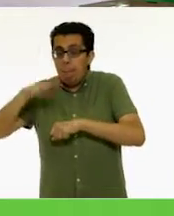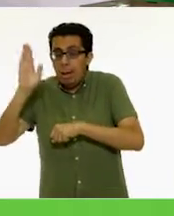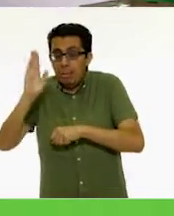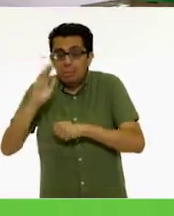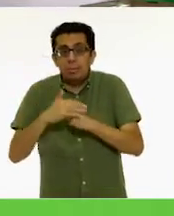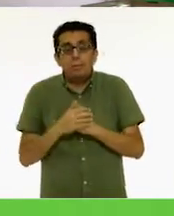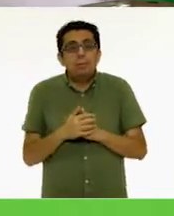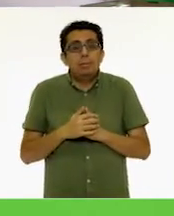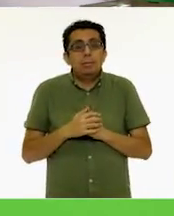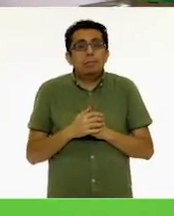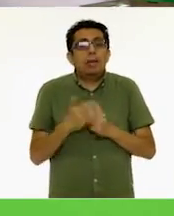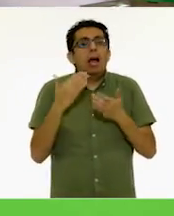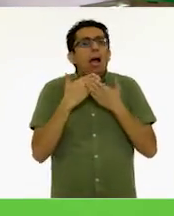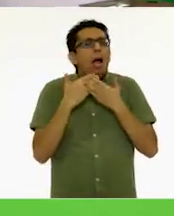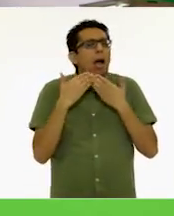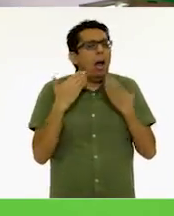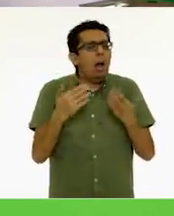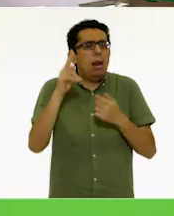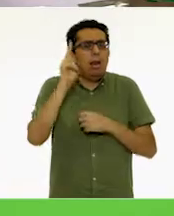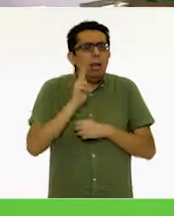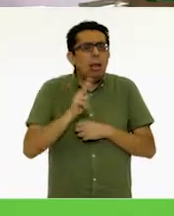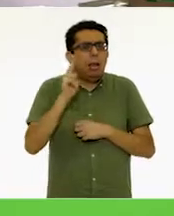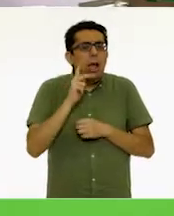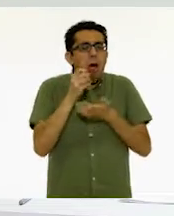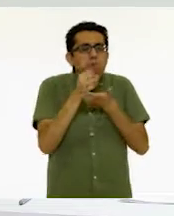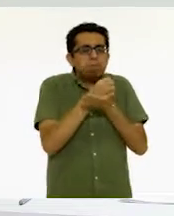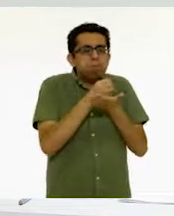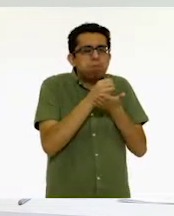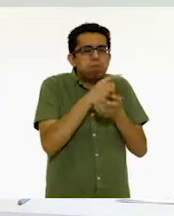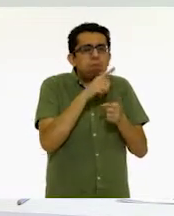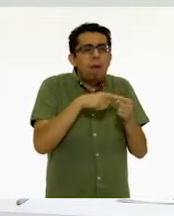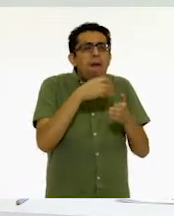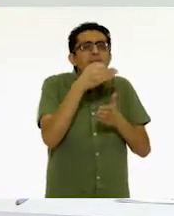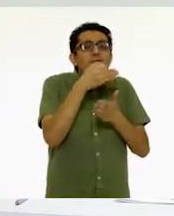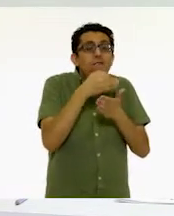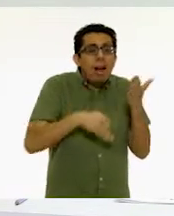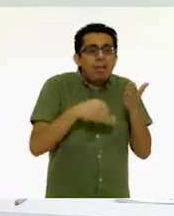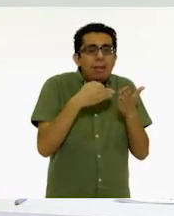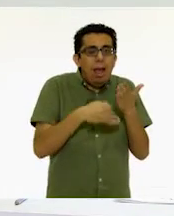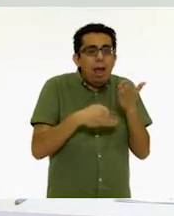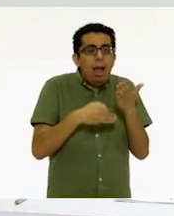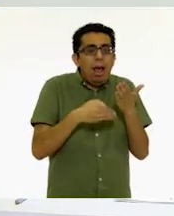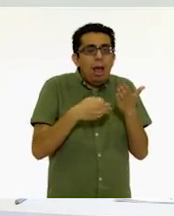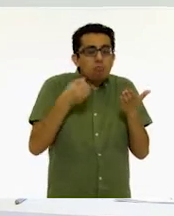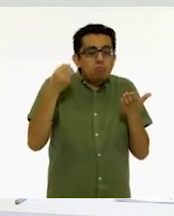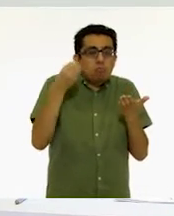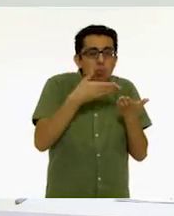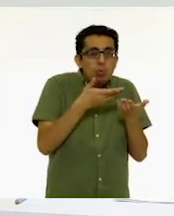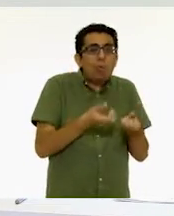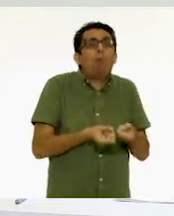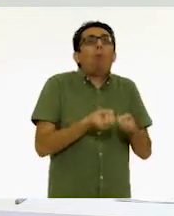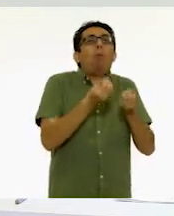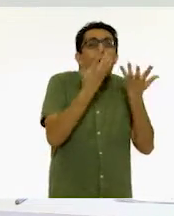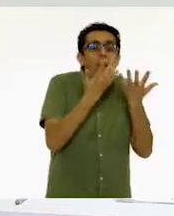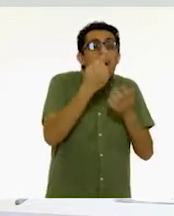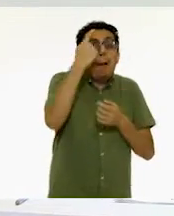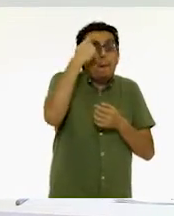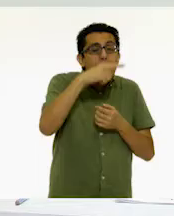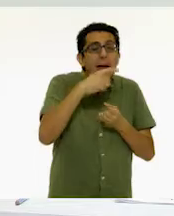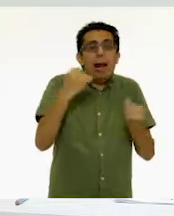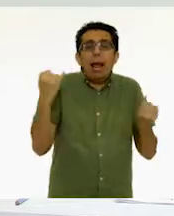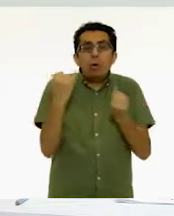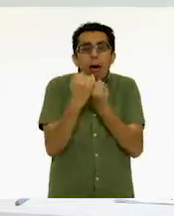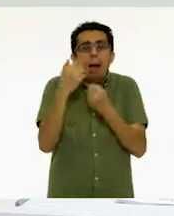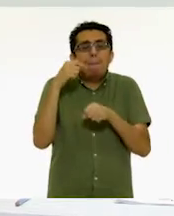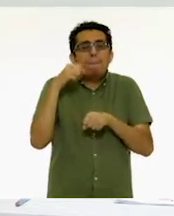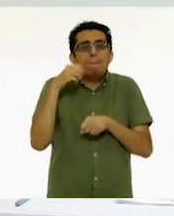Ahora vamos a ver cuántos crayones me faltan para tener la misma cantidad de colores. Ayúdenme a